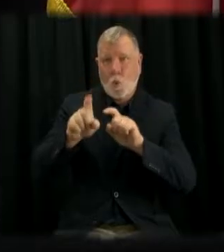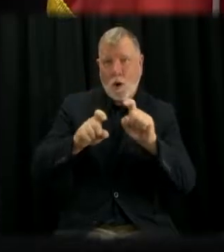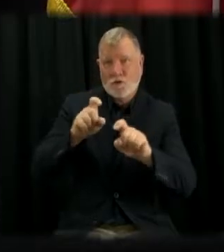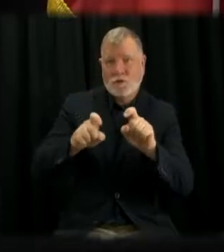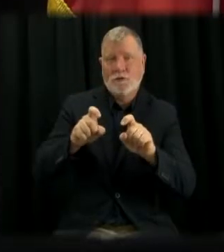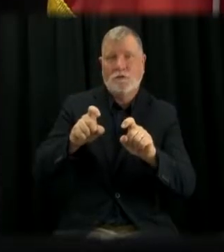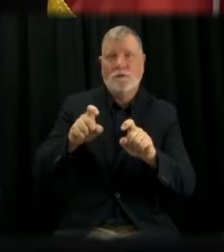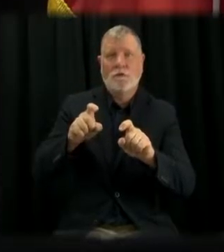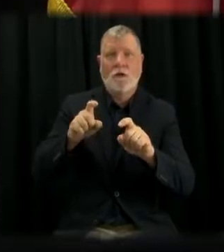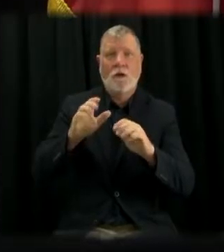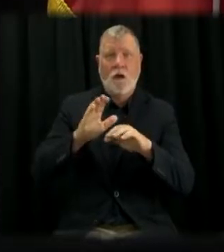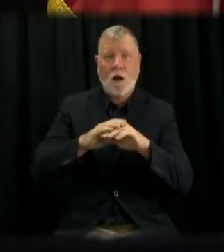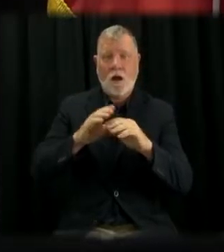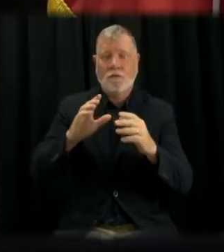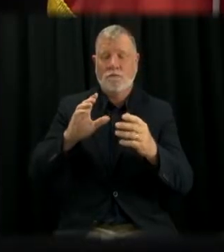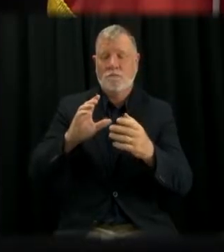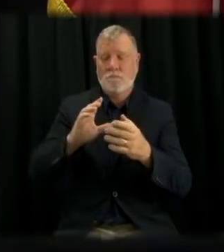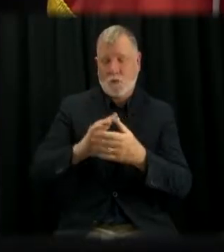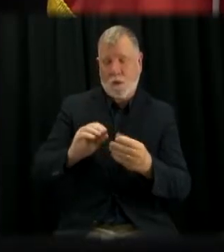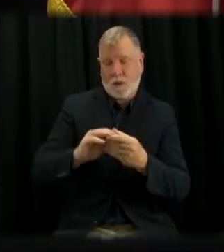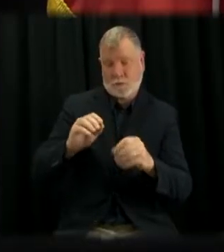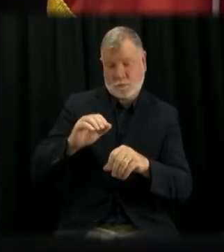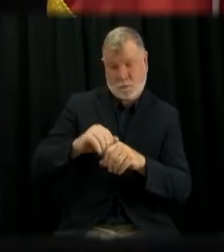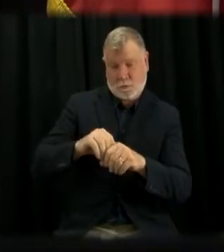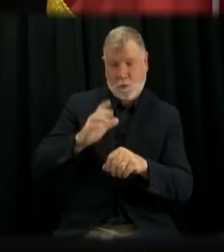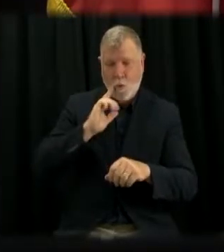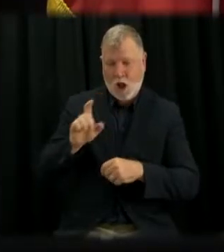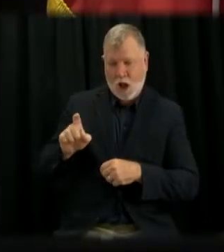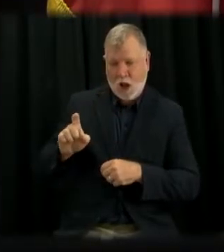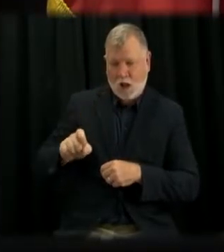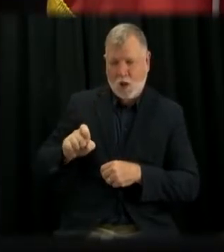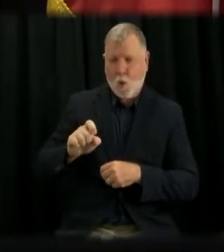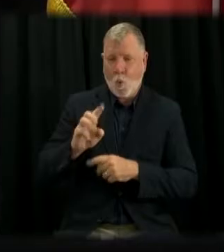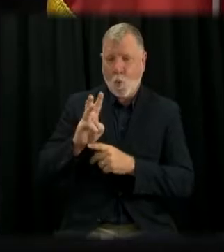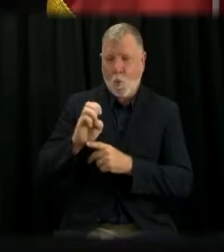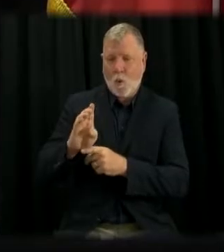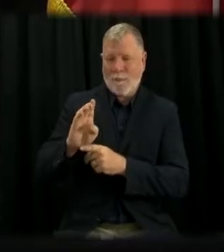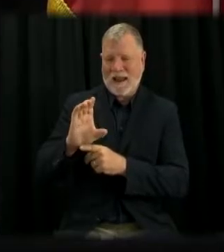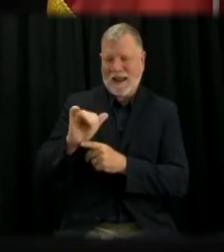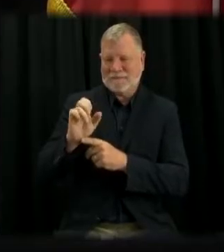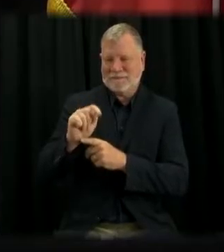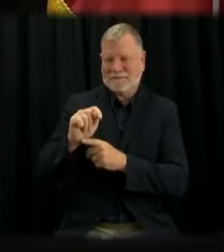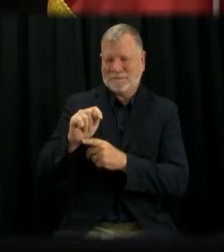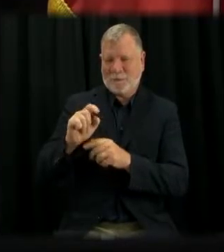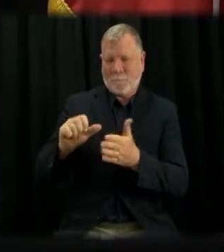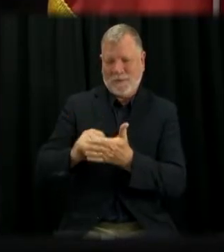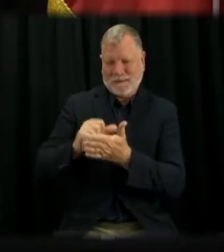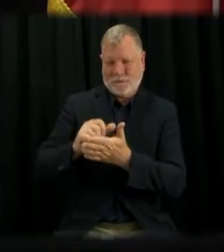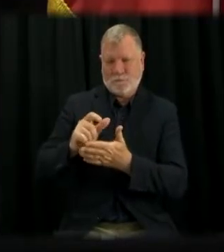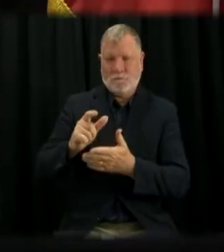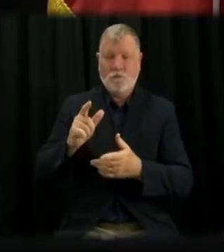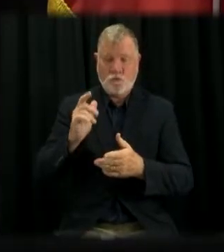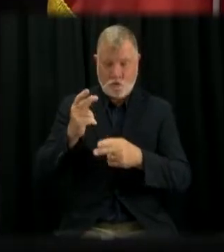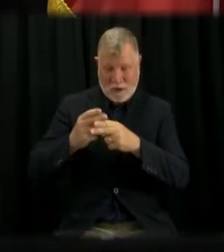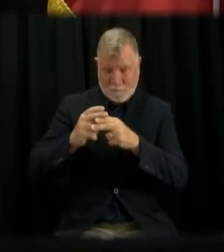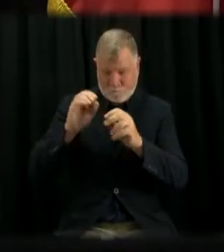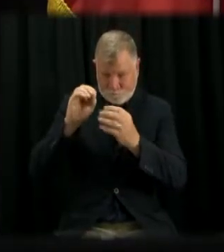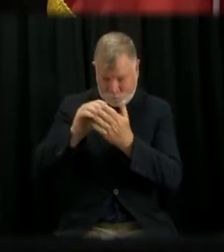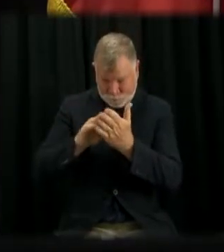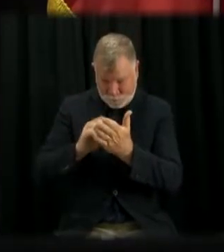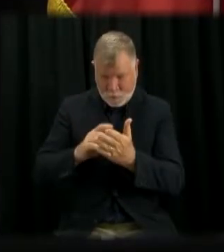comentarios por una forma disponible en nuestro website. Cuando marca la parte página